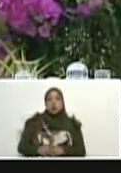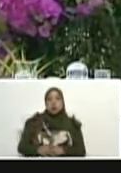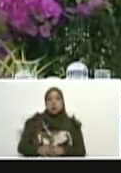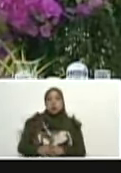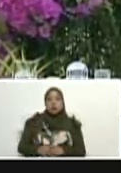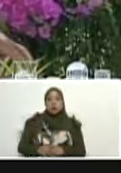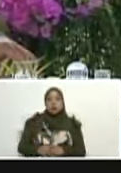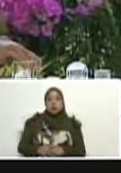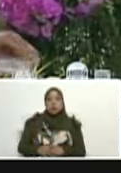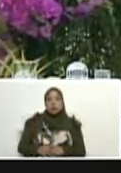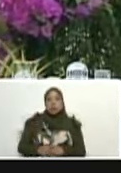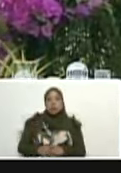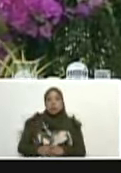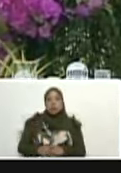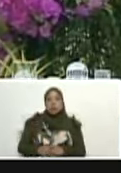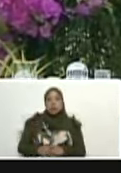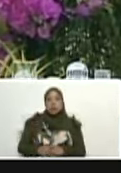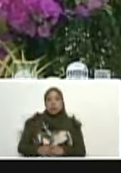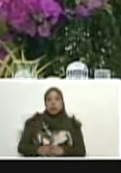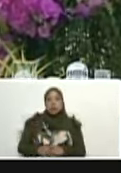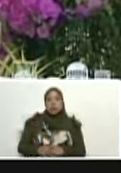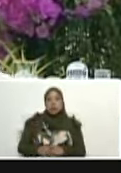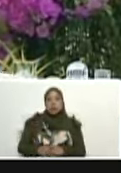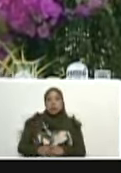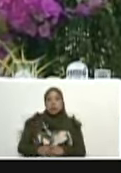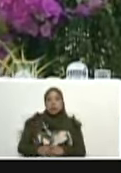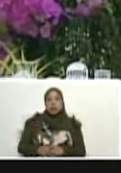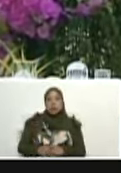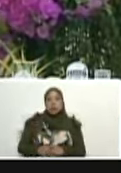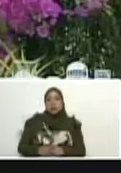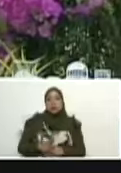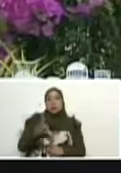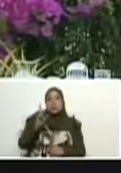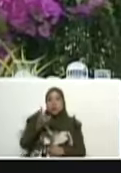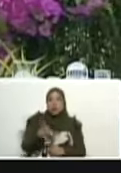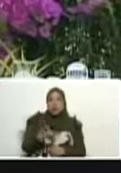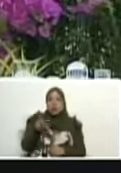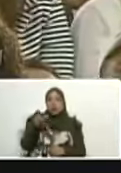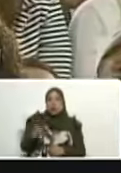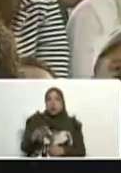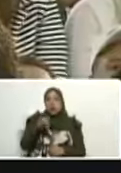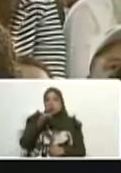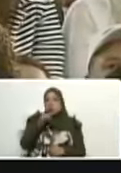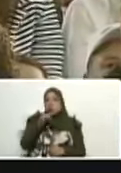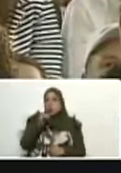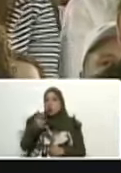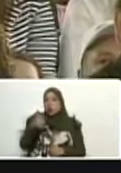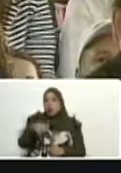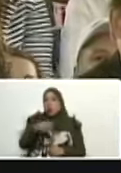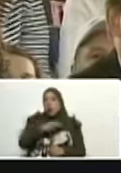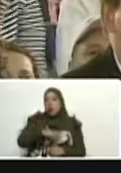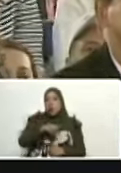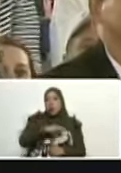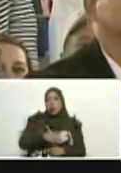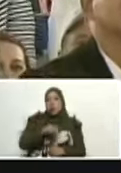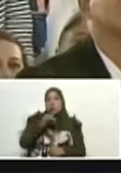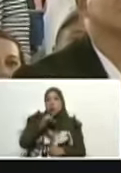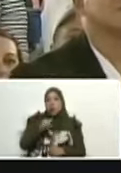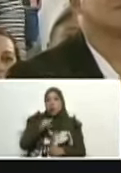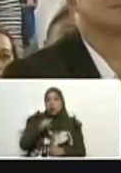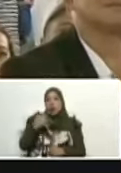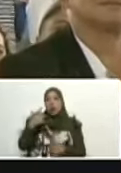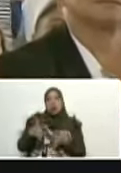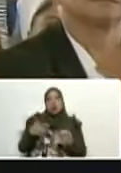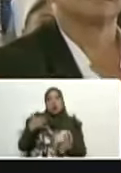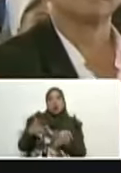está aquí? Tercer botón, tercer pase, porque esta gran misión nace en la